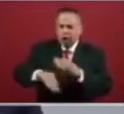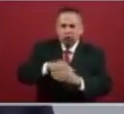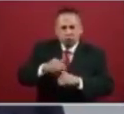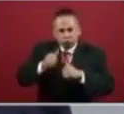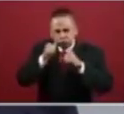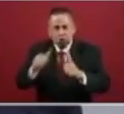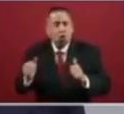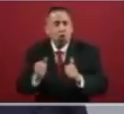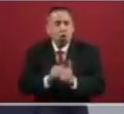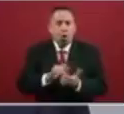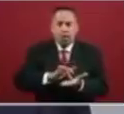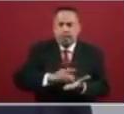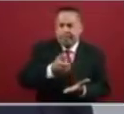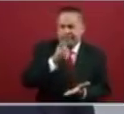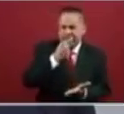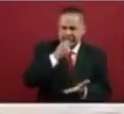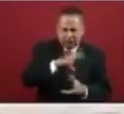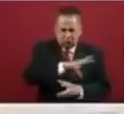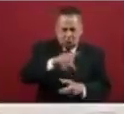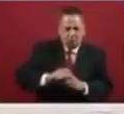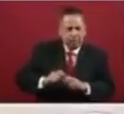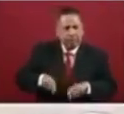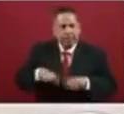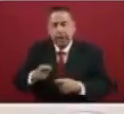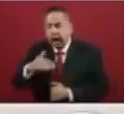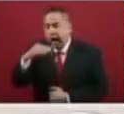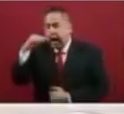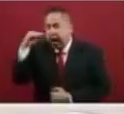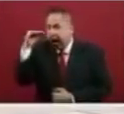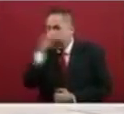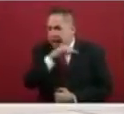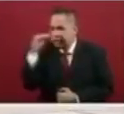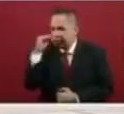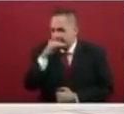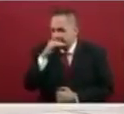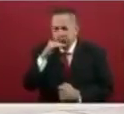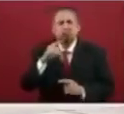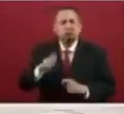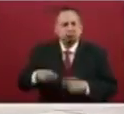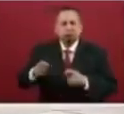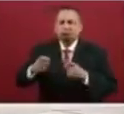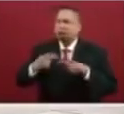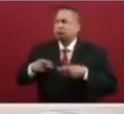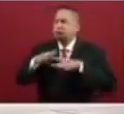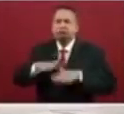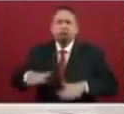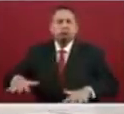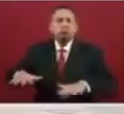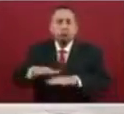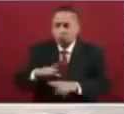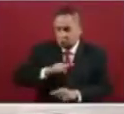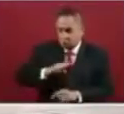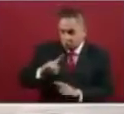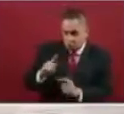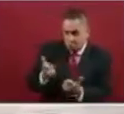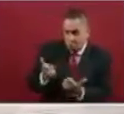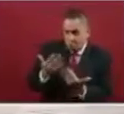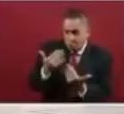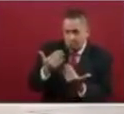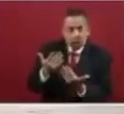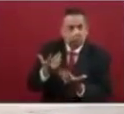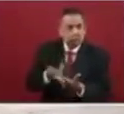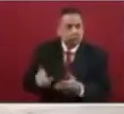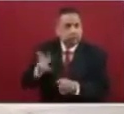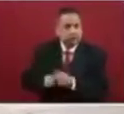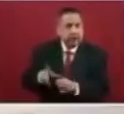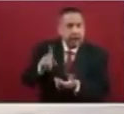los medicamentos gratuitos a la población que no tiene